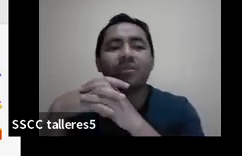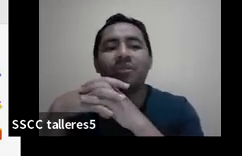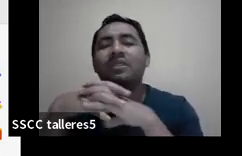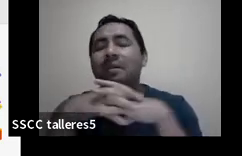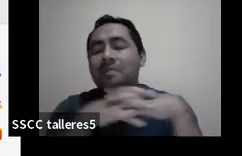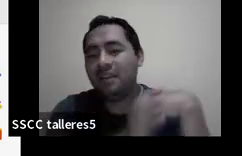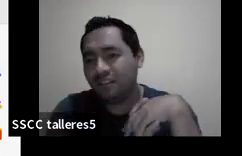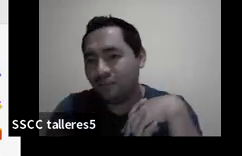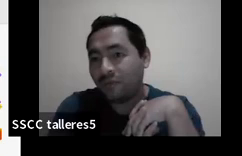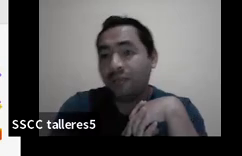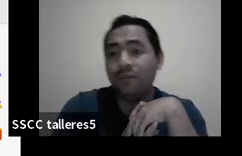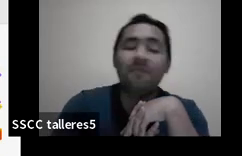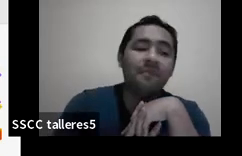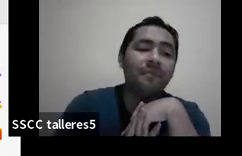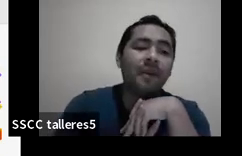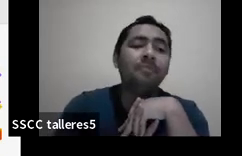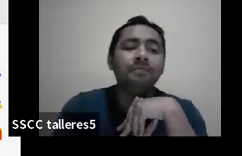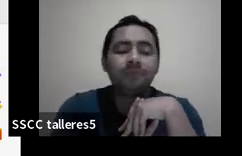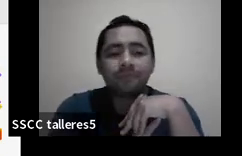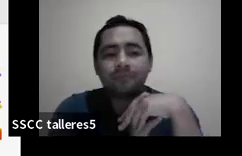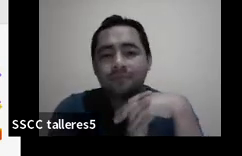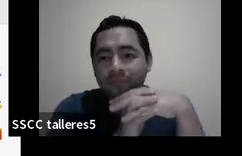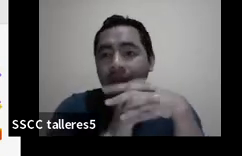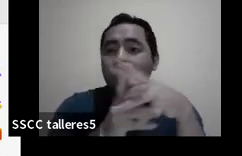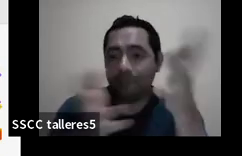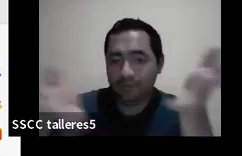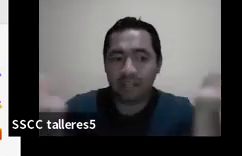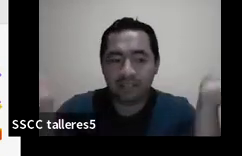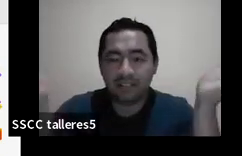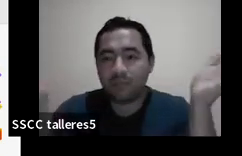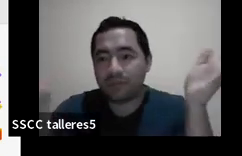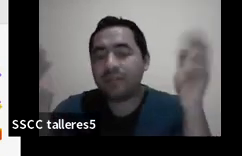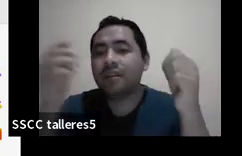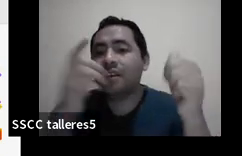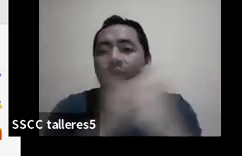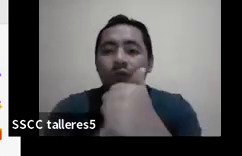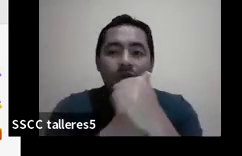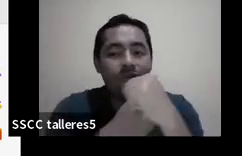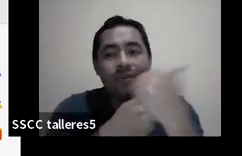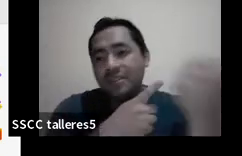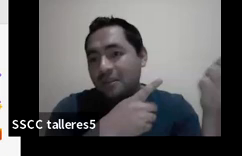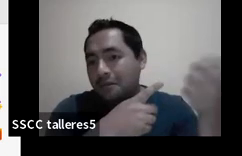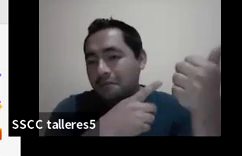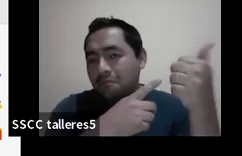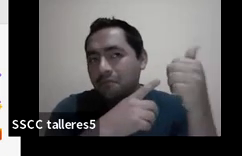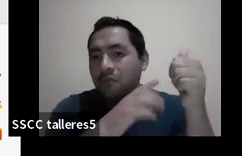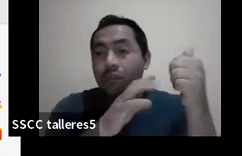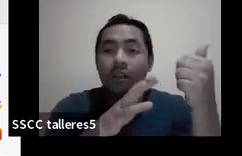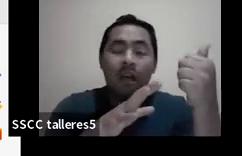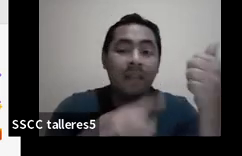motivados para seguir sus estudios. También ese es otro factor, ¿ya? Entonces, ahí están las respuestas. Uno, las